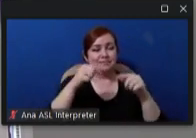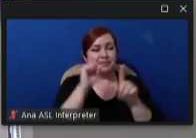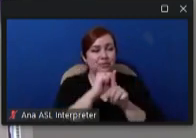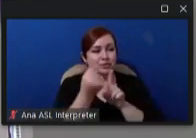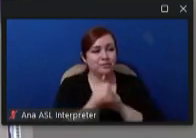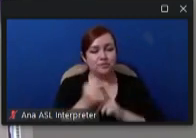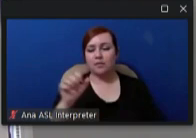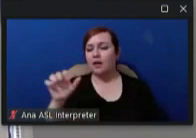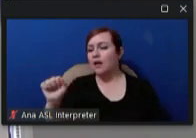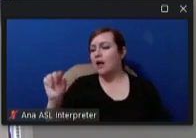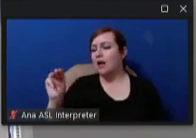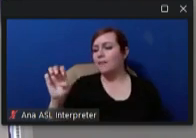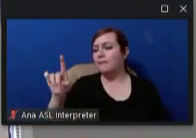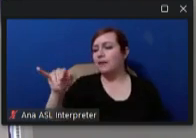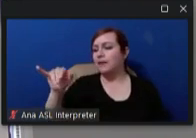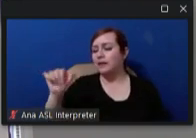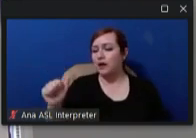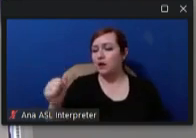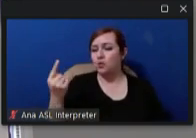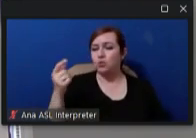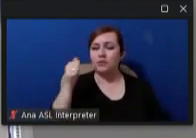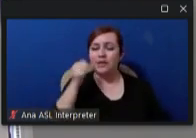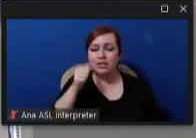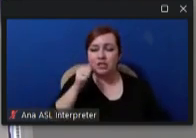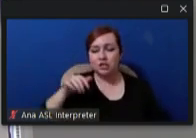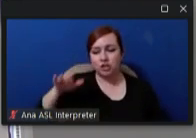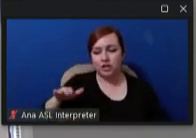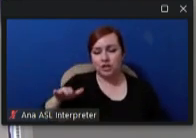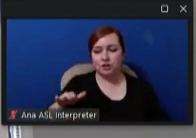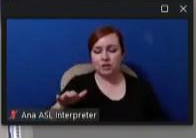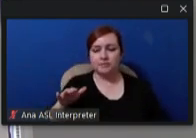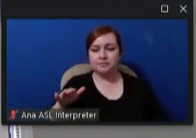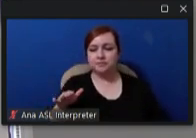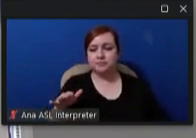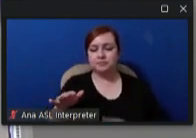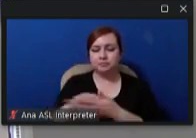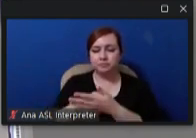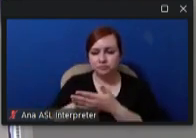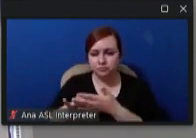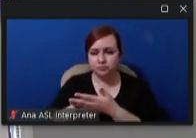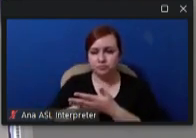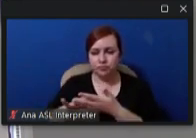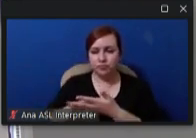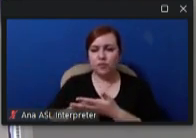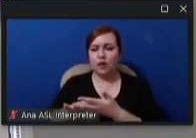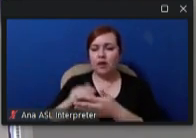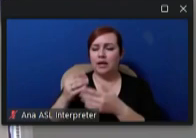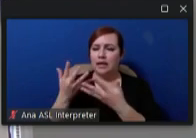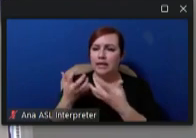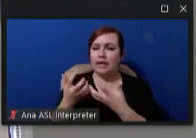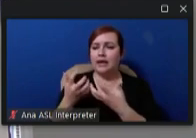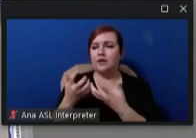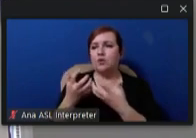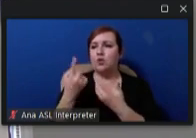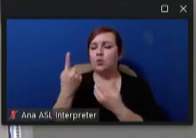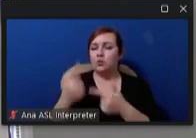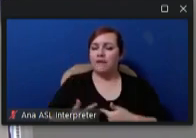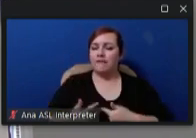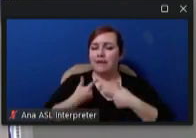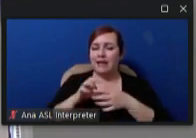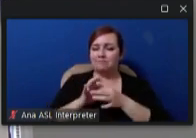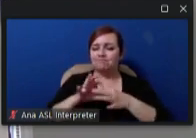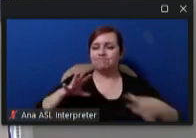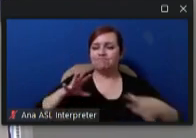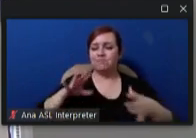con discapacidad auditiva, subraya la necesidad apremiante de garantizar una vida libre de violencia. Todas las